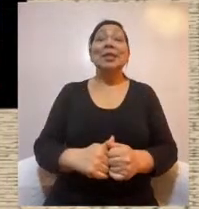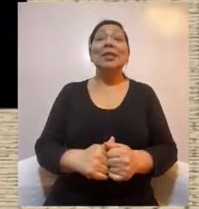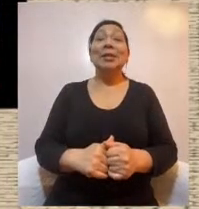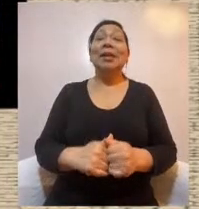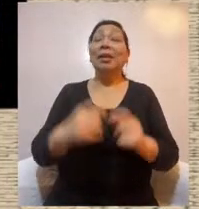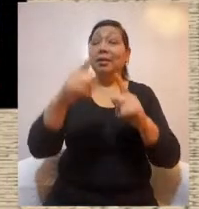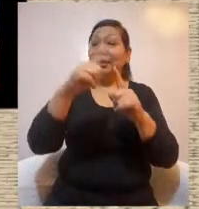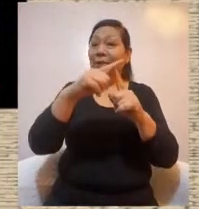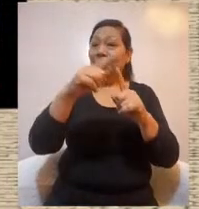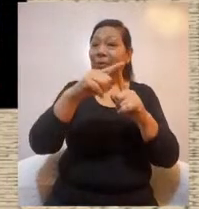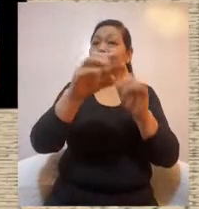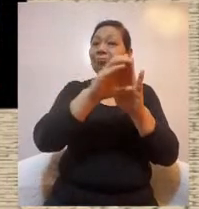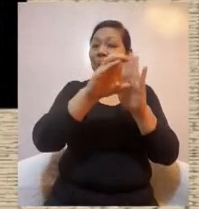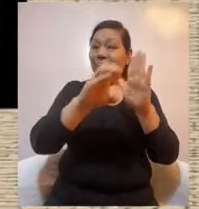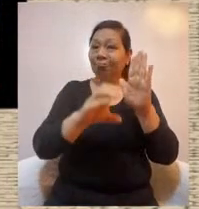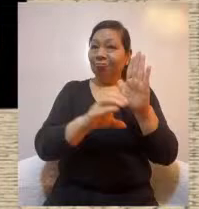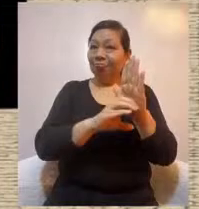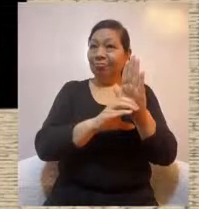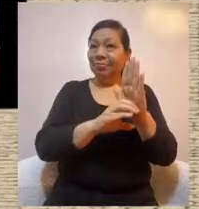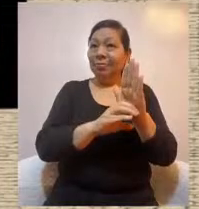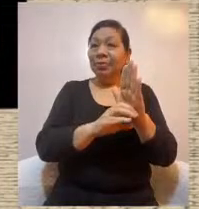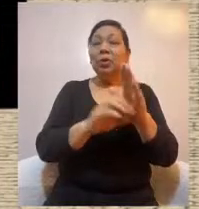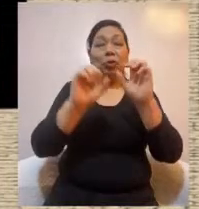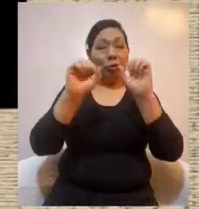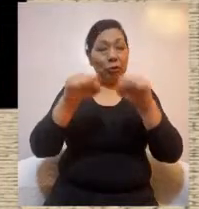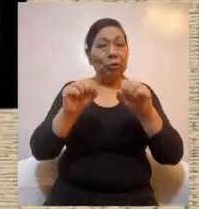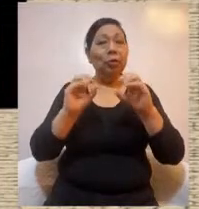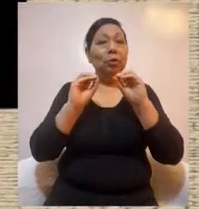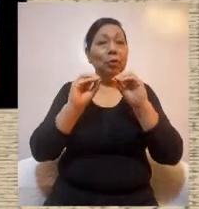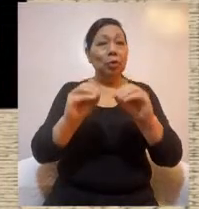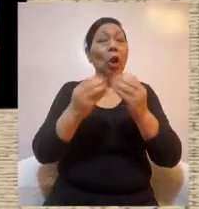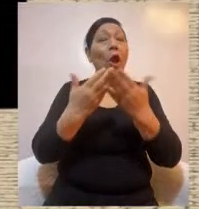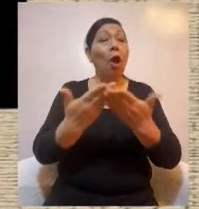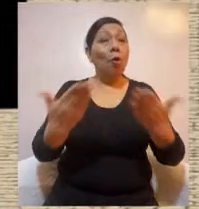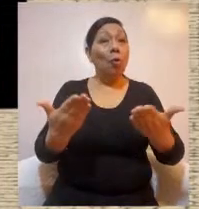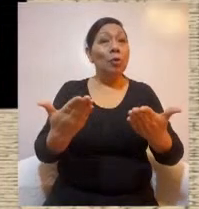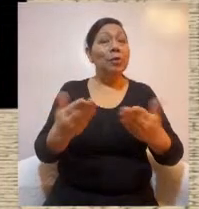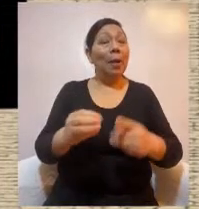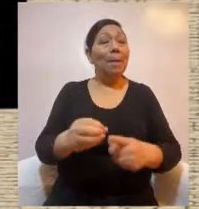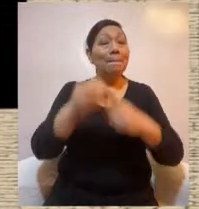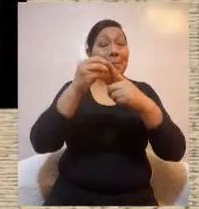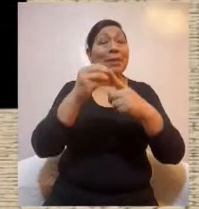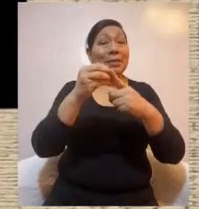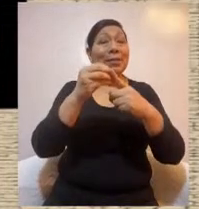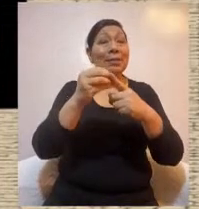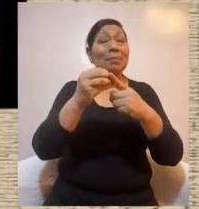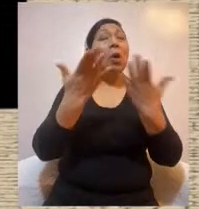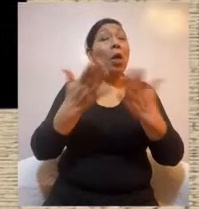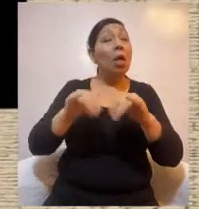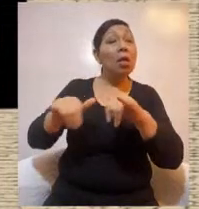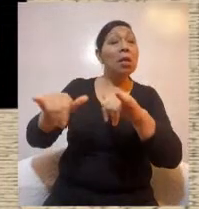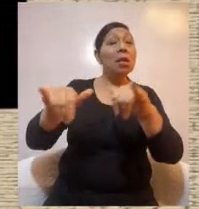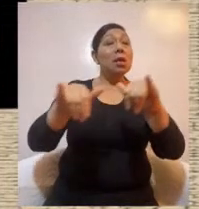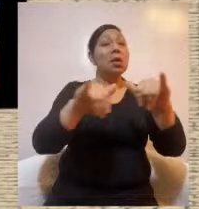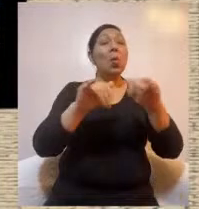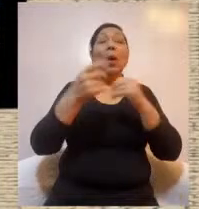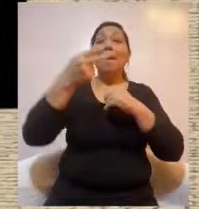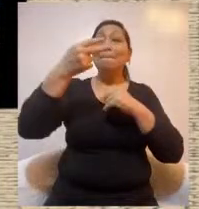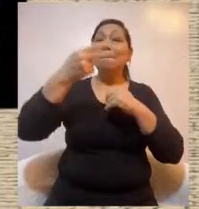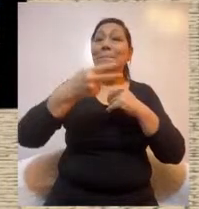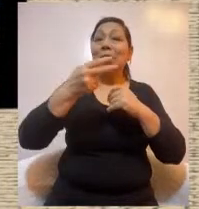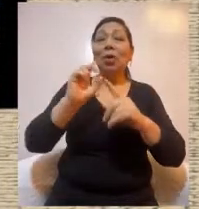modo, el Tribunal Constitucional apuesta y hace realidad el principio de igualdad